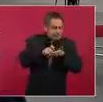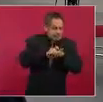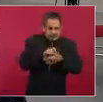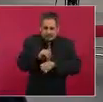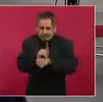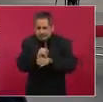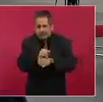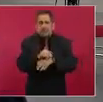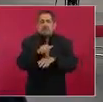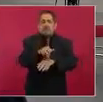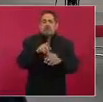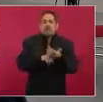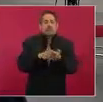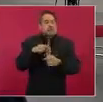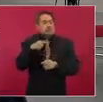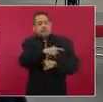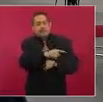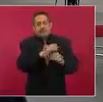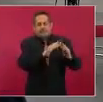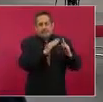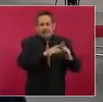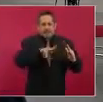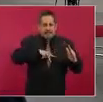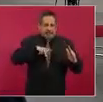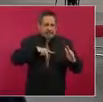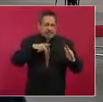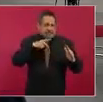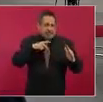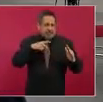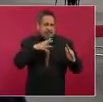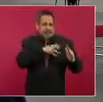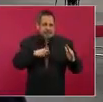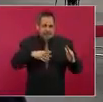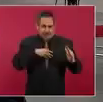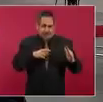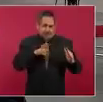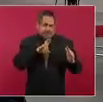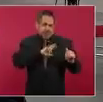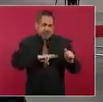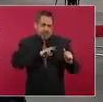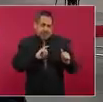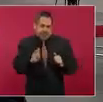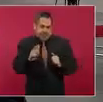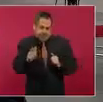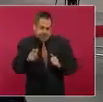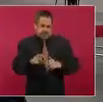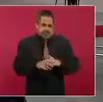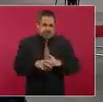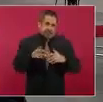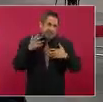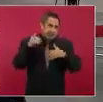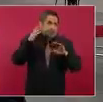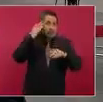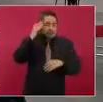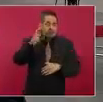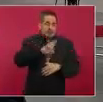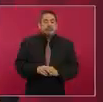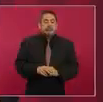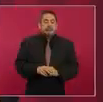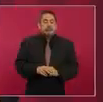sobre la casa de mi hijo, que está rentando, o que rentó en un